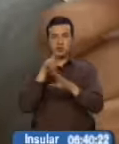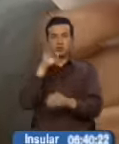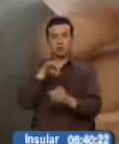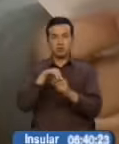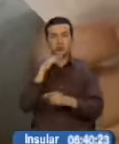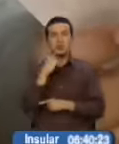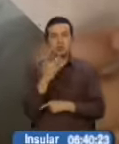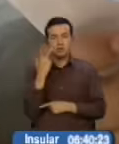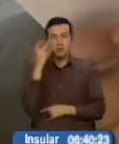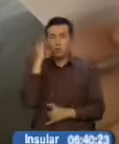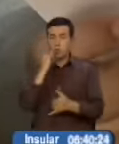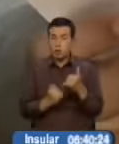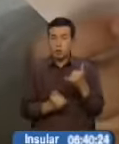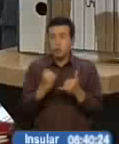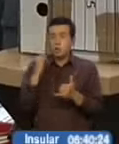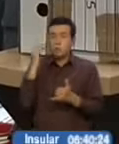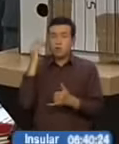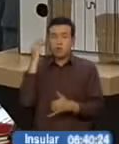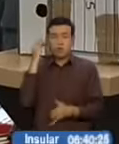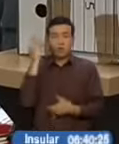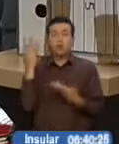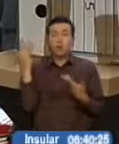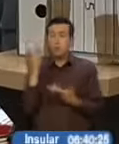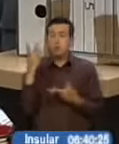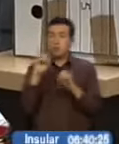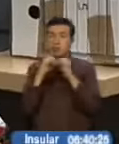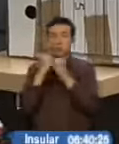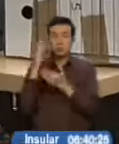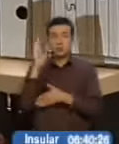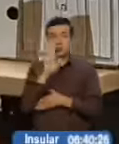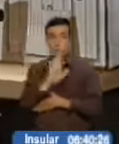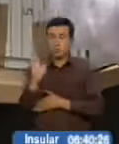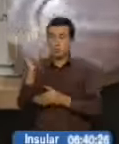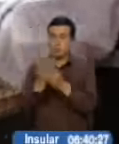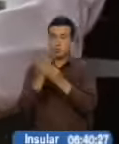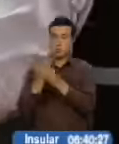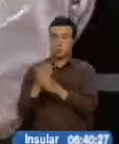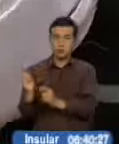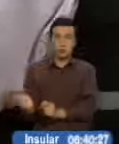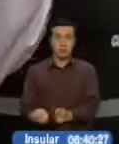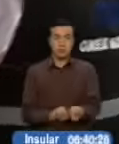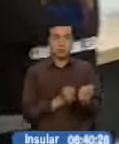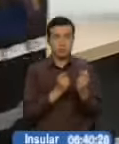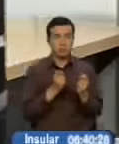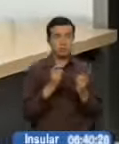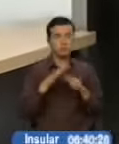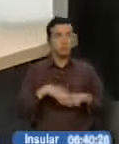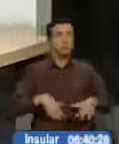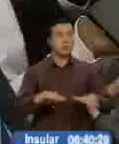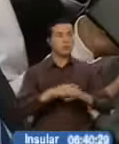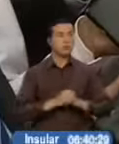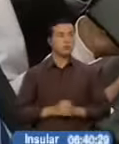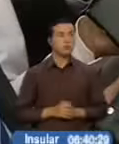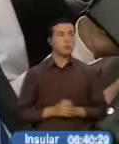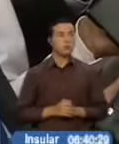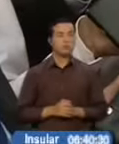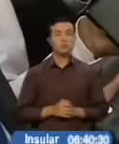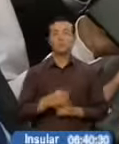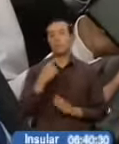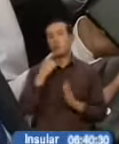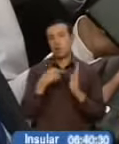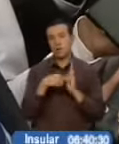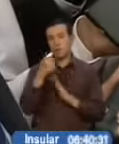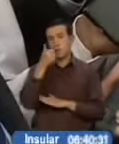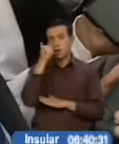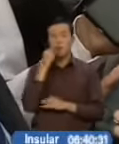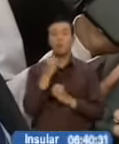fue el último día de entrega de rúbricas por parte de partidos y movimientos políticos nacionales, provinciales y cantonales. Solo el día de